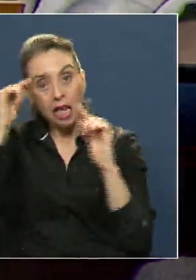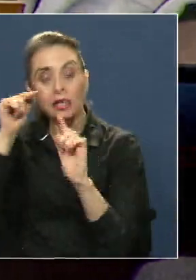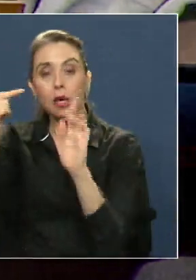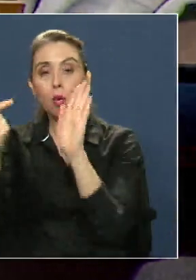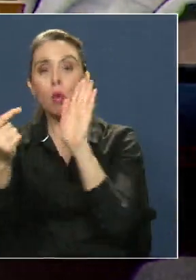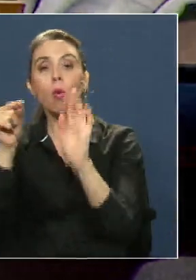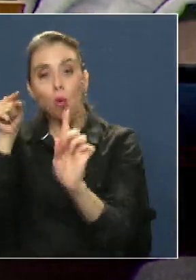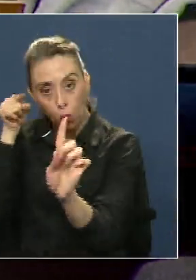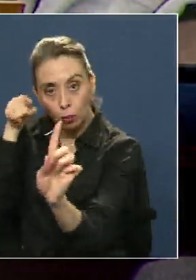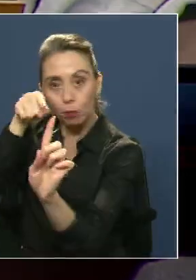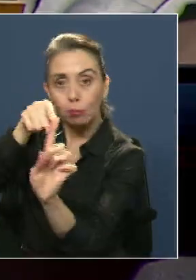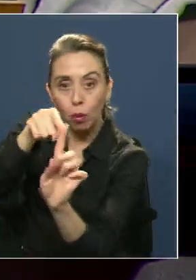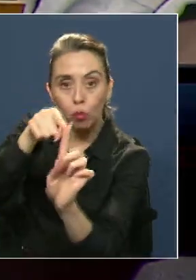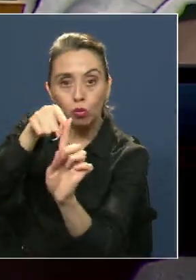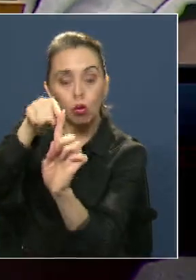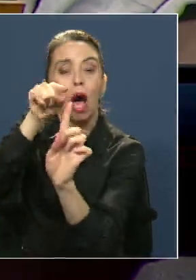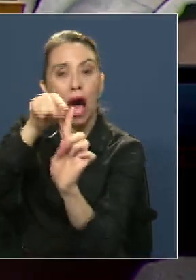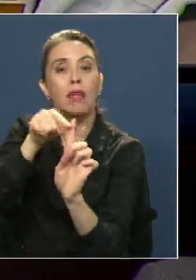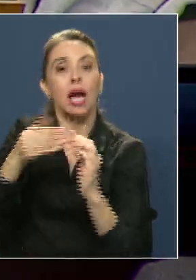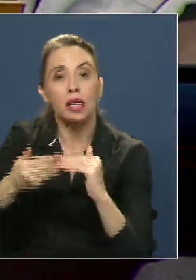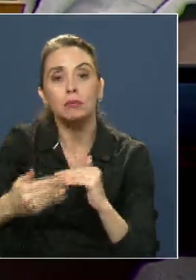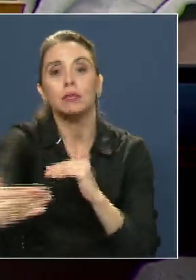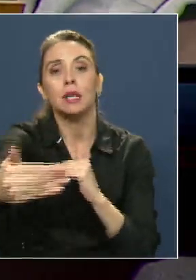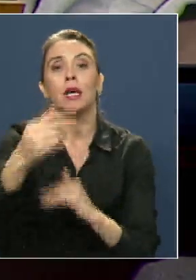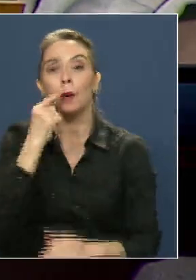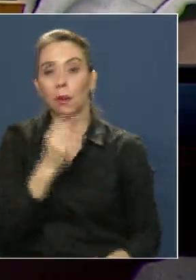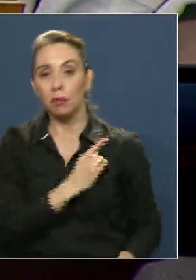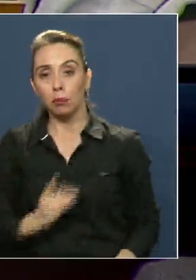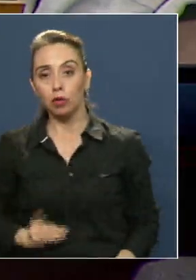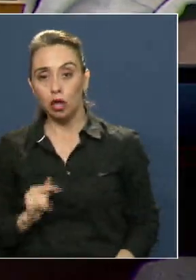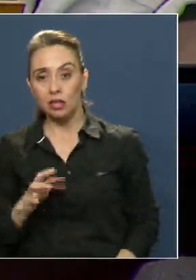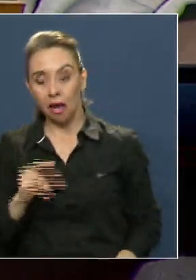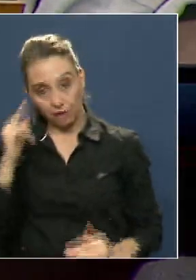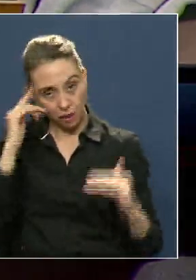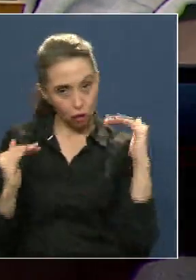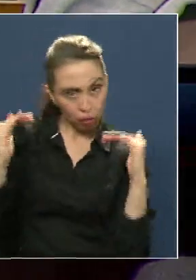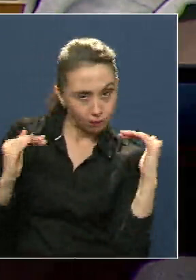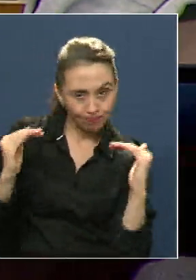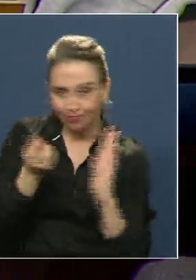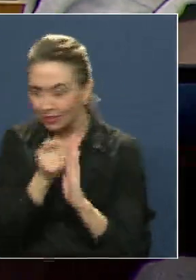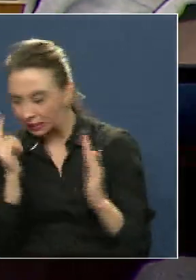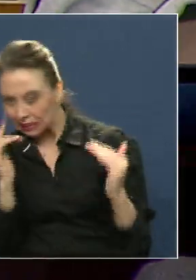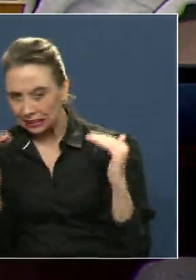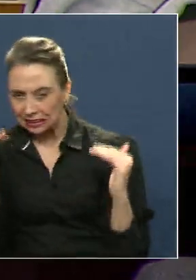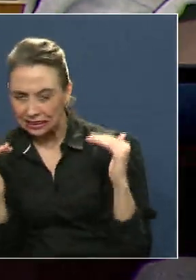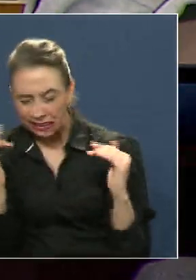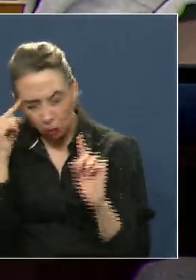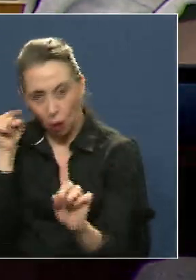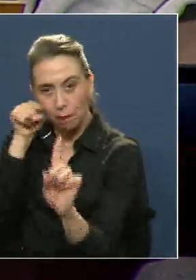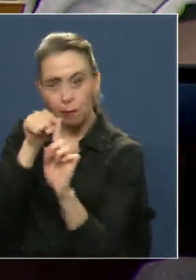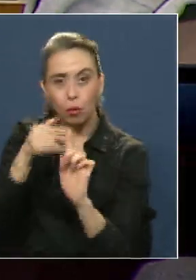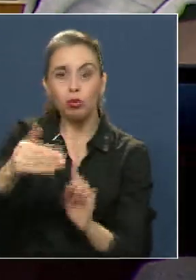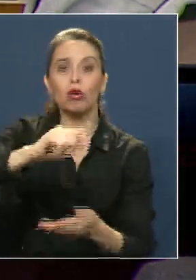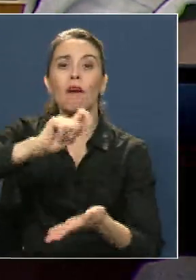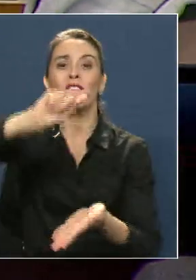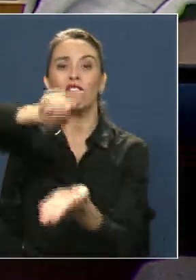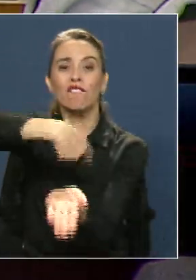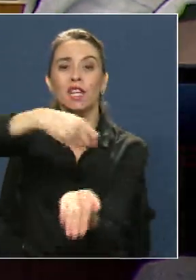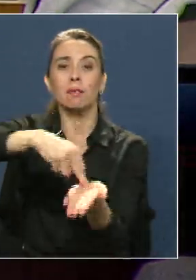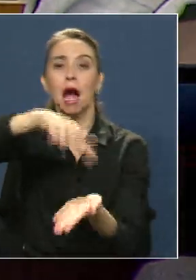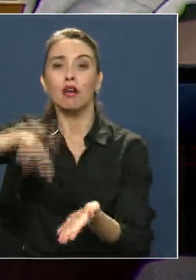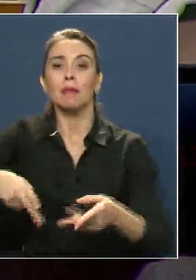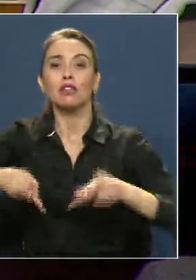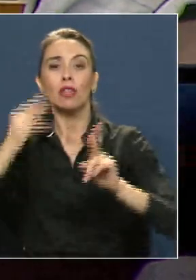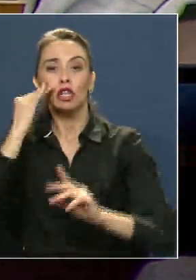referencia. Y eso es lo que ha hecho el diputado Zafirio. Ha ponderado y ha buscado un punto de referencia, la firma de la Convención de los Derechos del